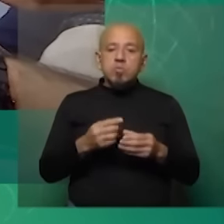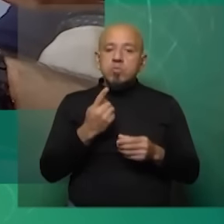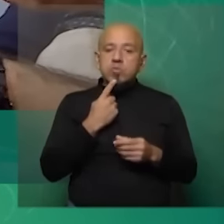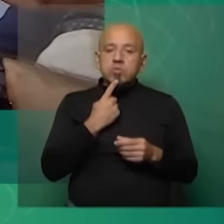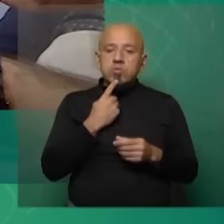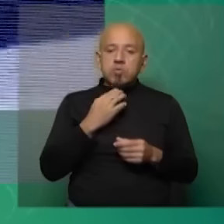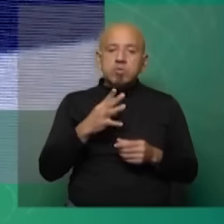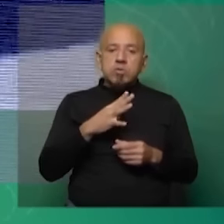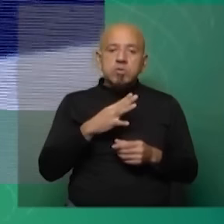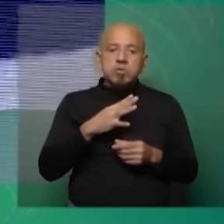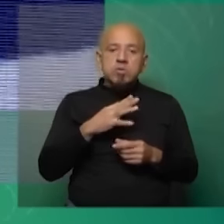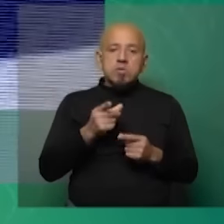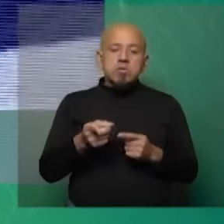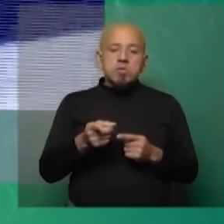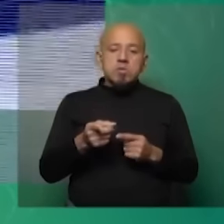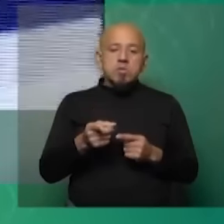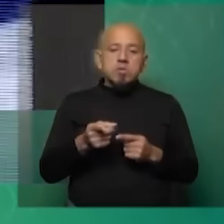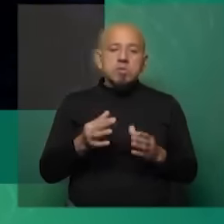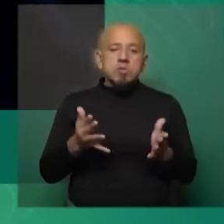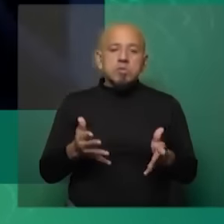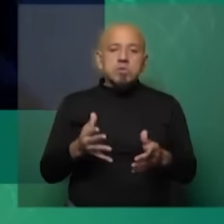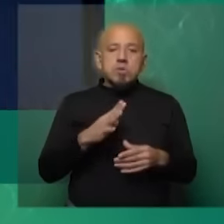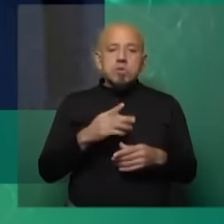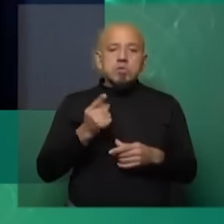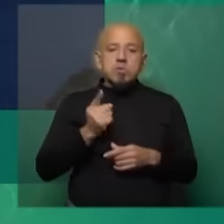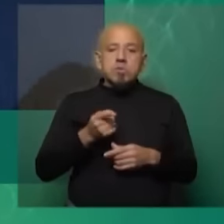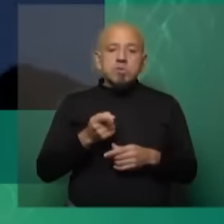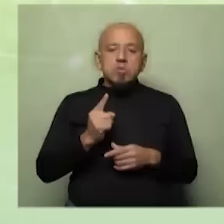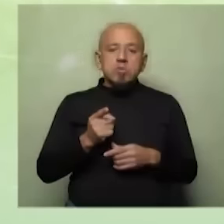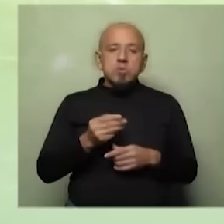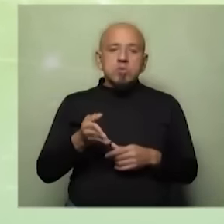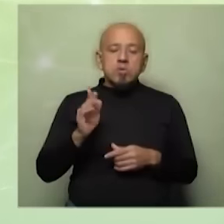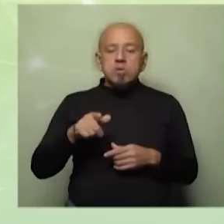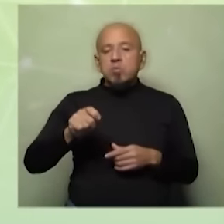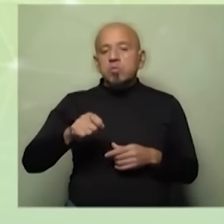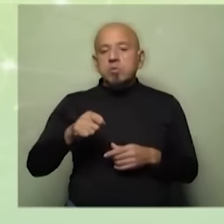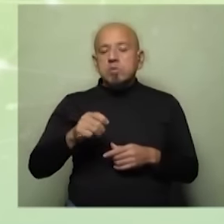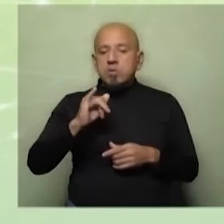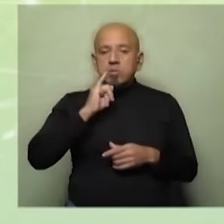una obligación. Ya no es voluntario, es una obligación, que es ir a la justicia y denunciarlo.